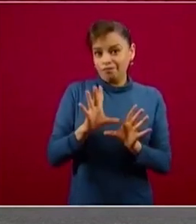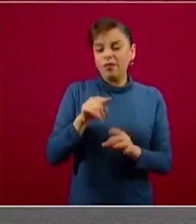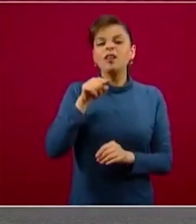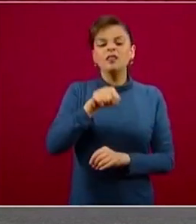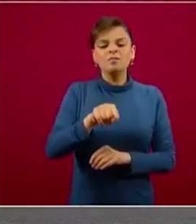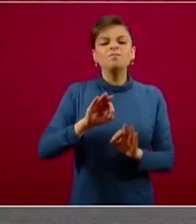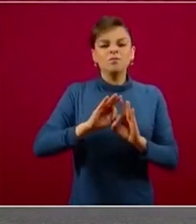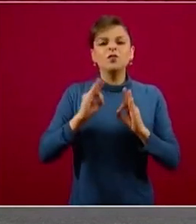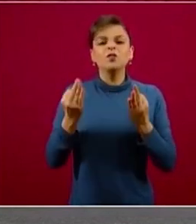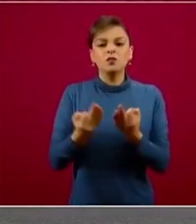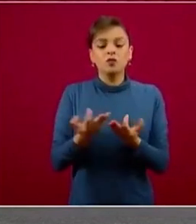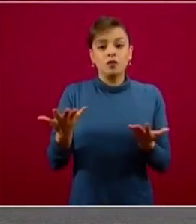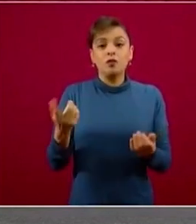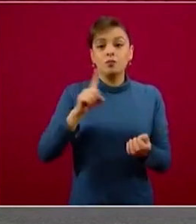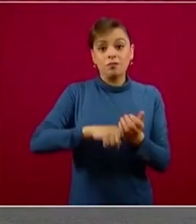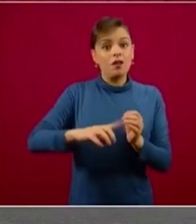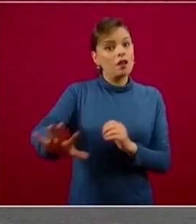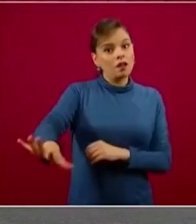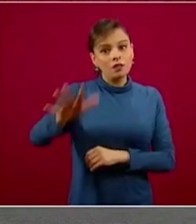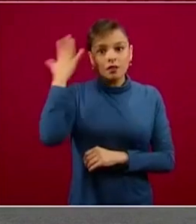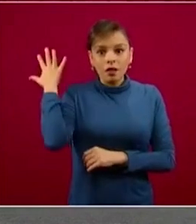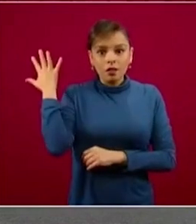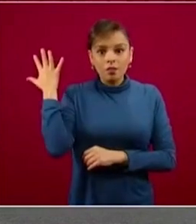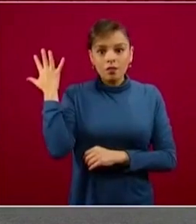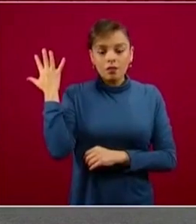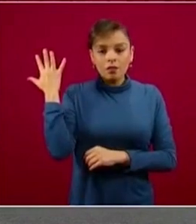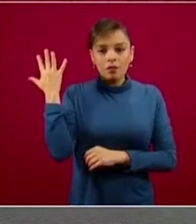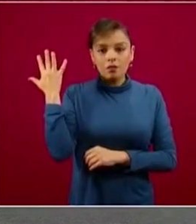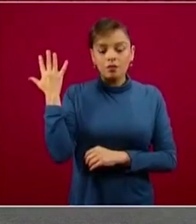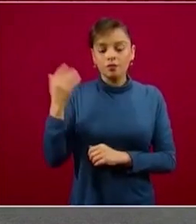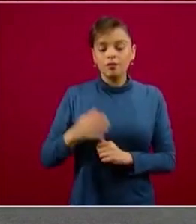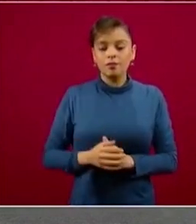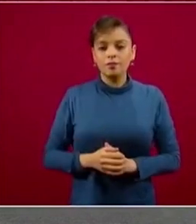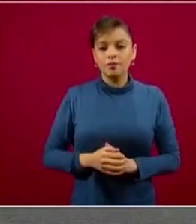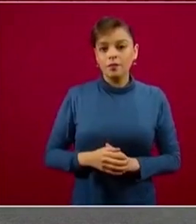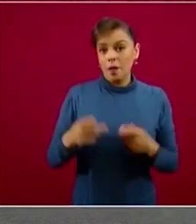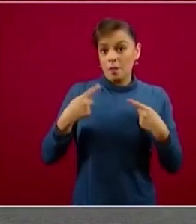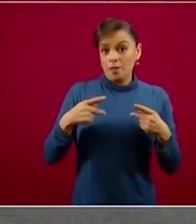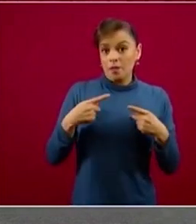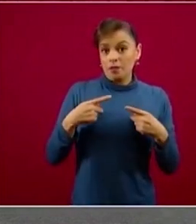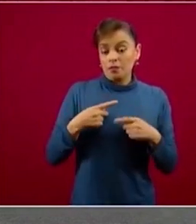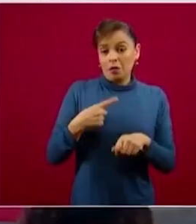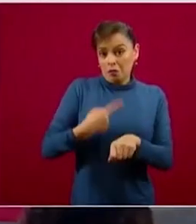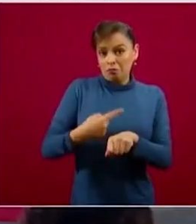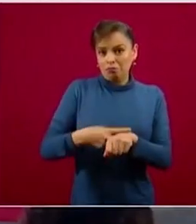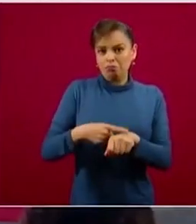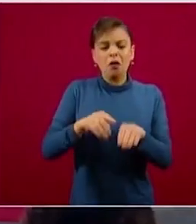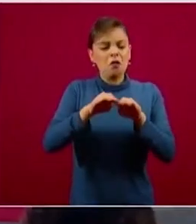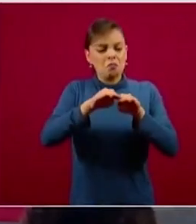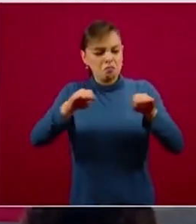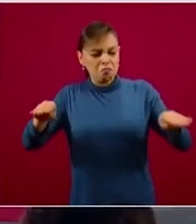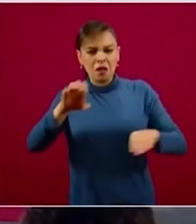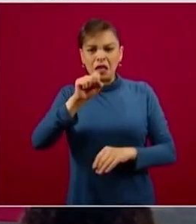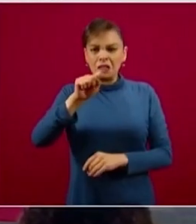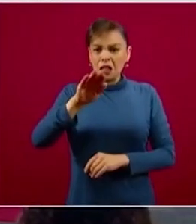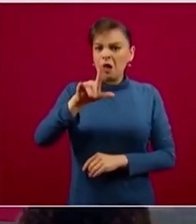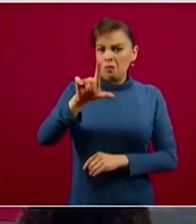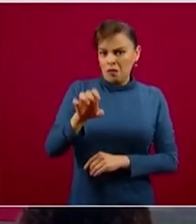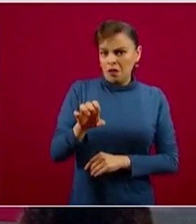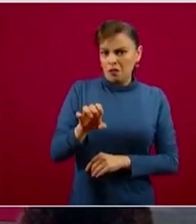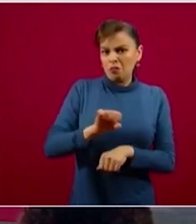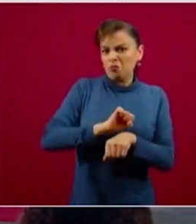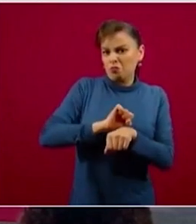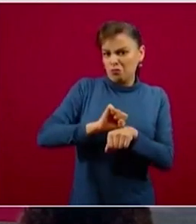de manera muy acelerada las personas pueden estar en condiciones estables teniendo solamente las manifestaciones leves de kobe